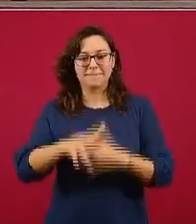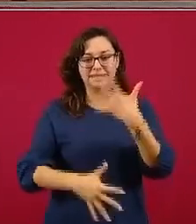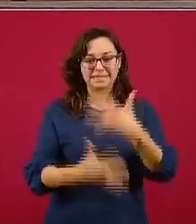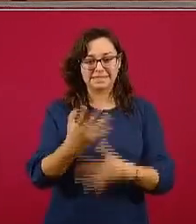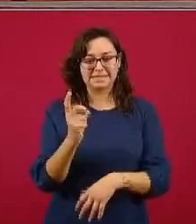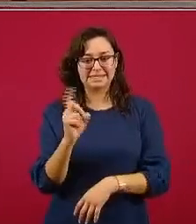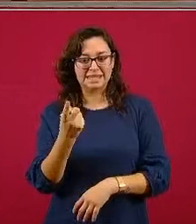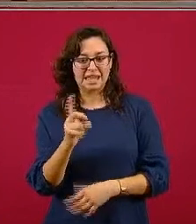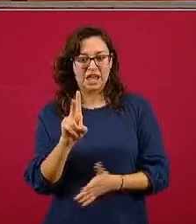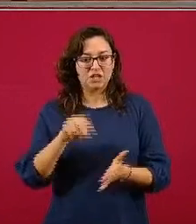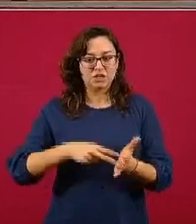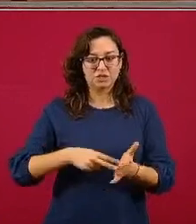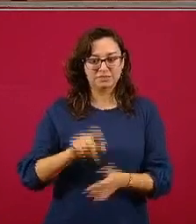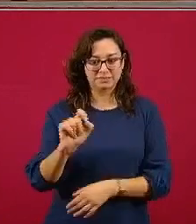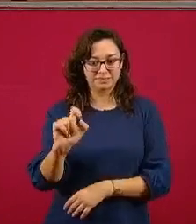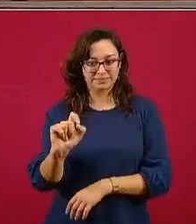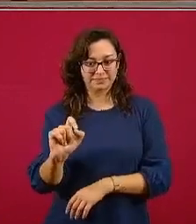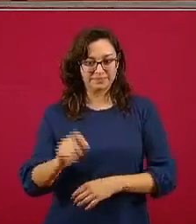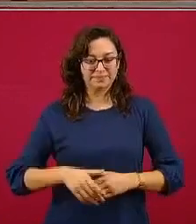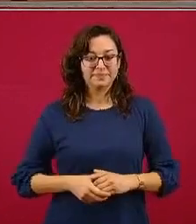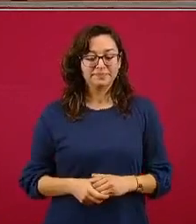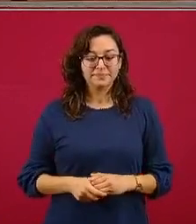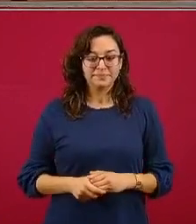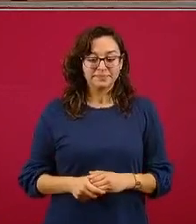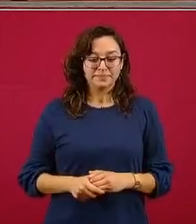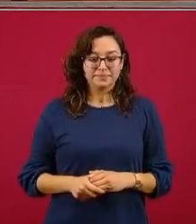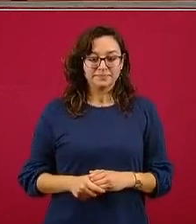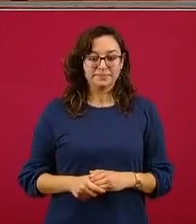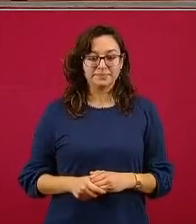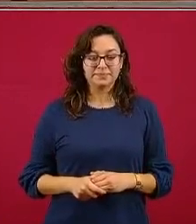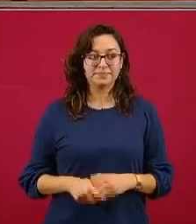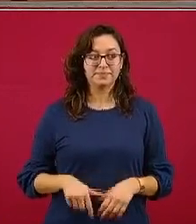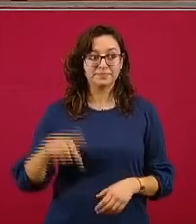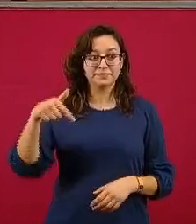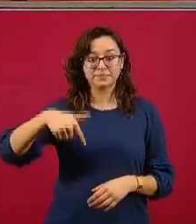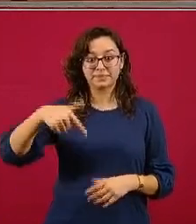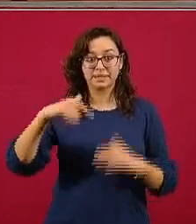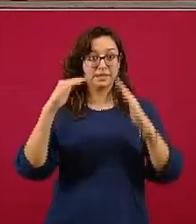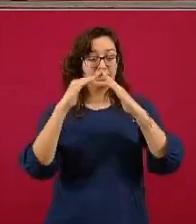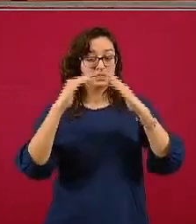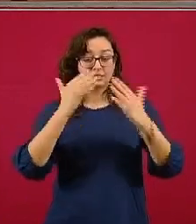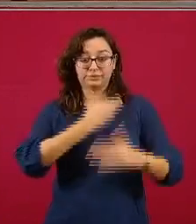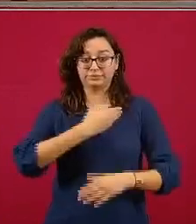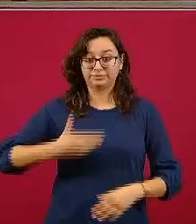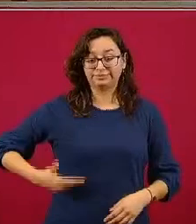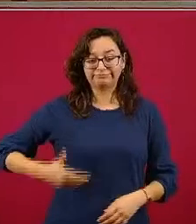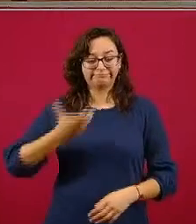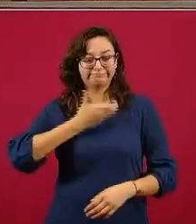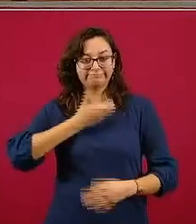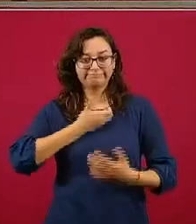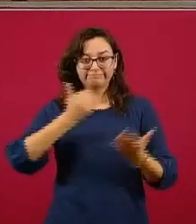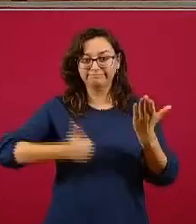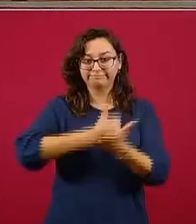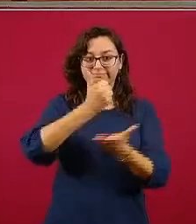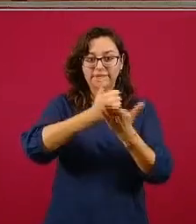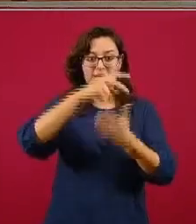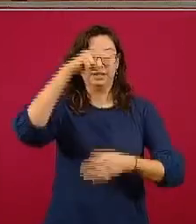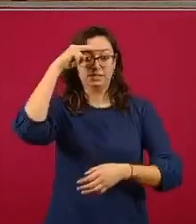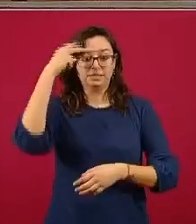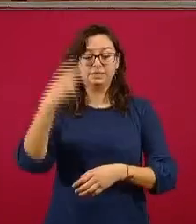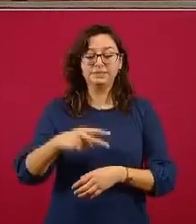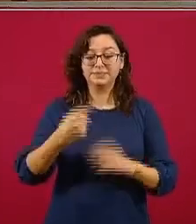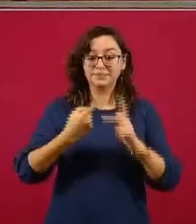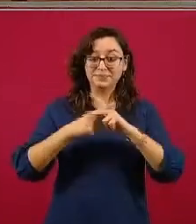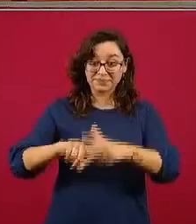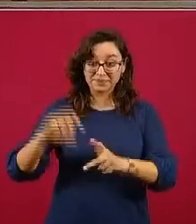de 2020. Estamos en el Palacio Nacional, en la Ciudad de México, y vamos a iniciar la